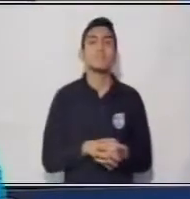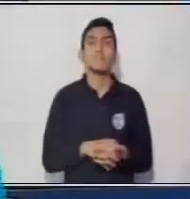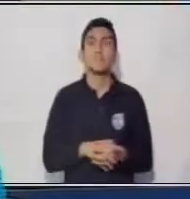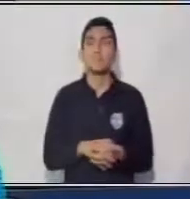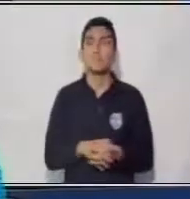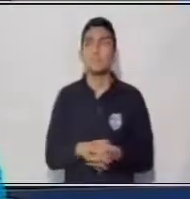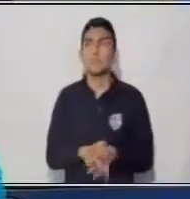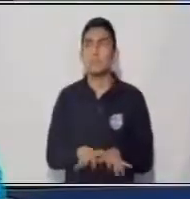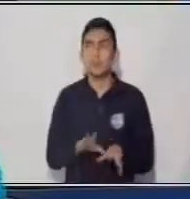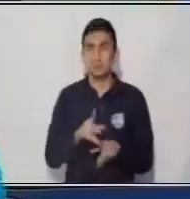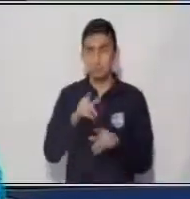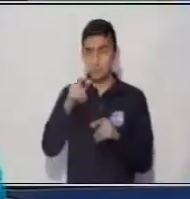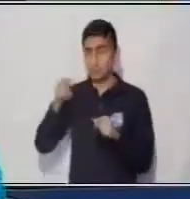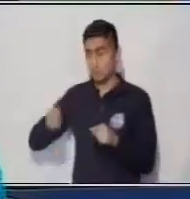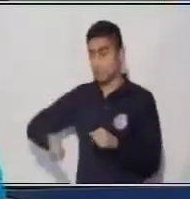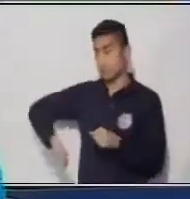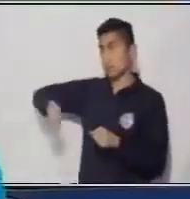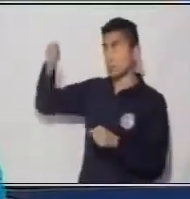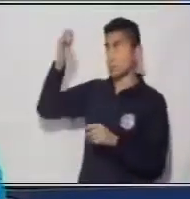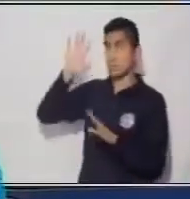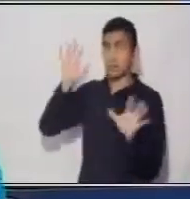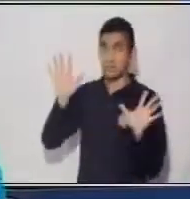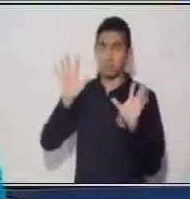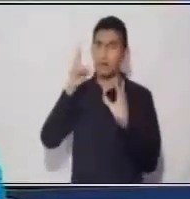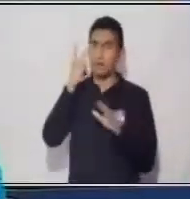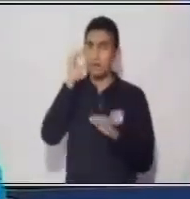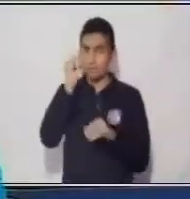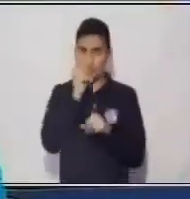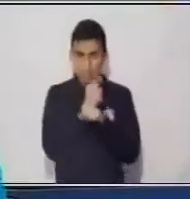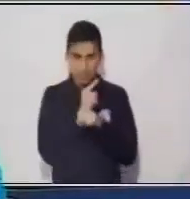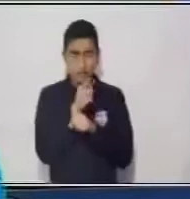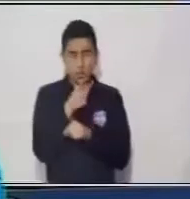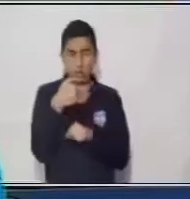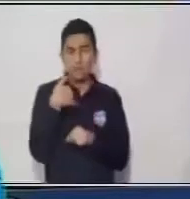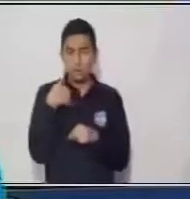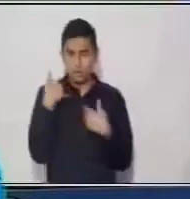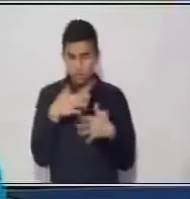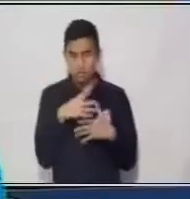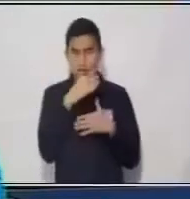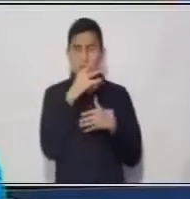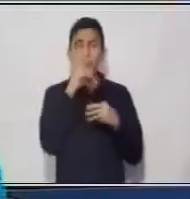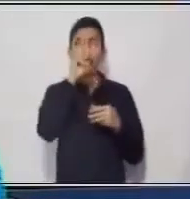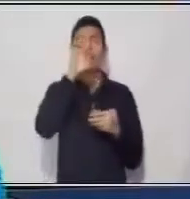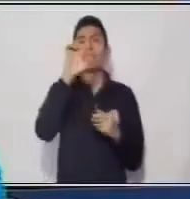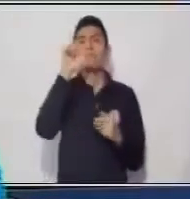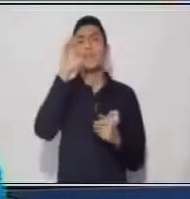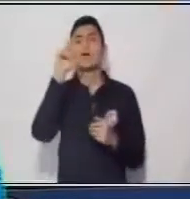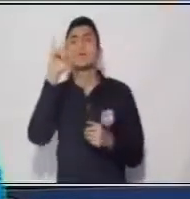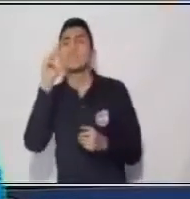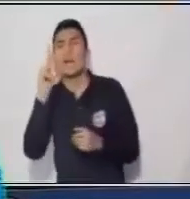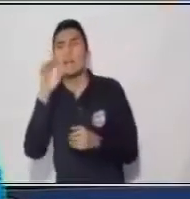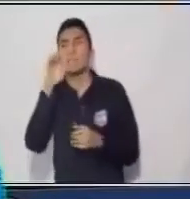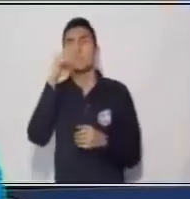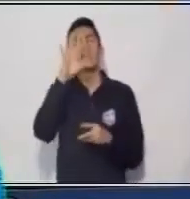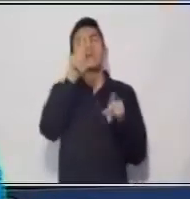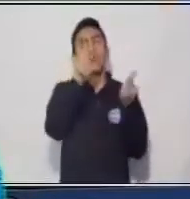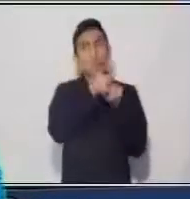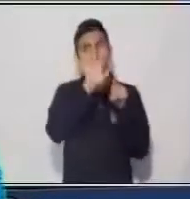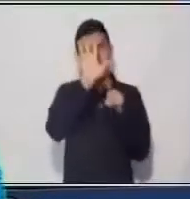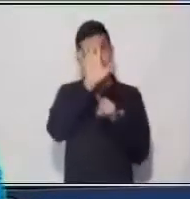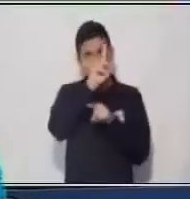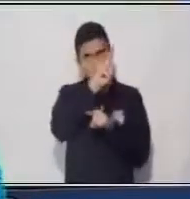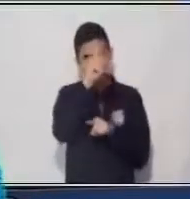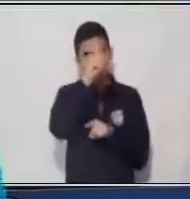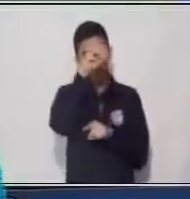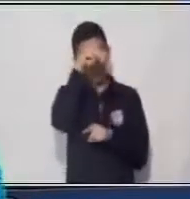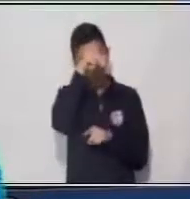desde el momento en que se lanzó. Entonces, yo tengo los datos. Velocidad igual a 10 metros por segundo y un